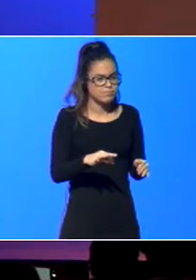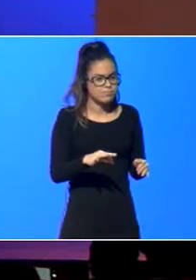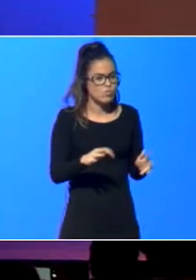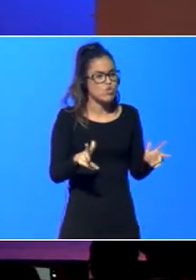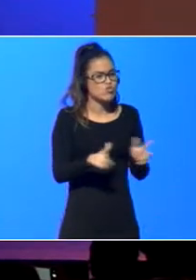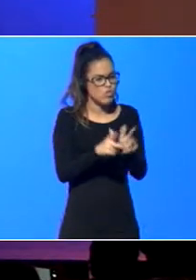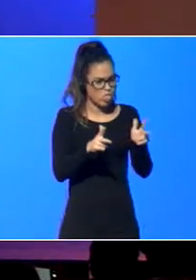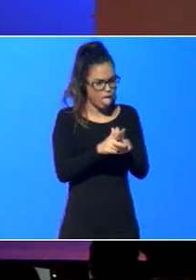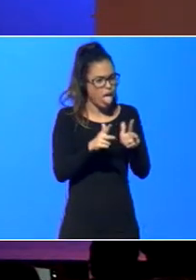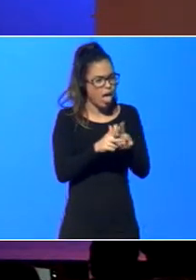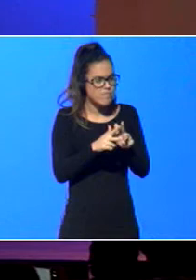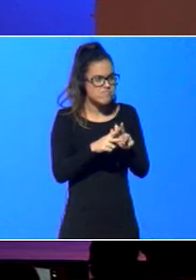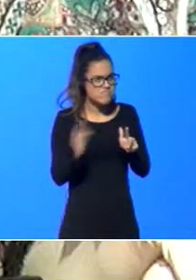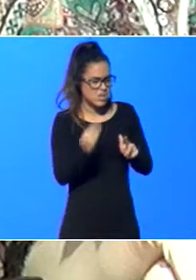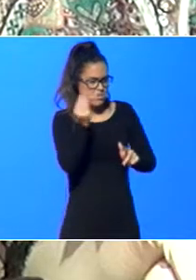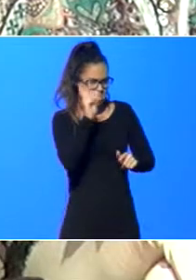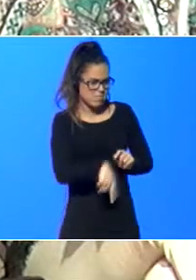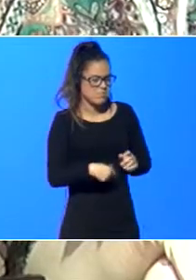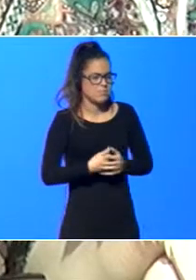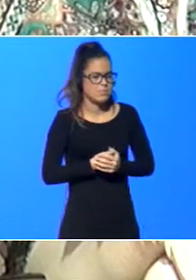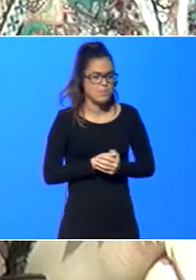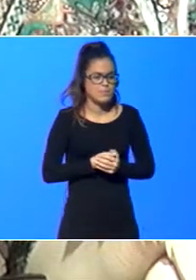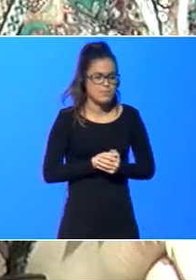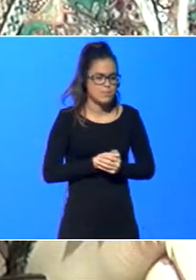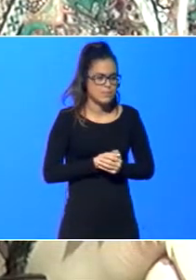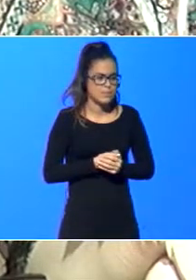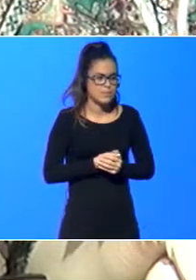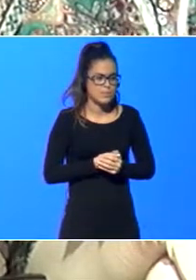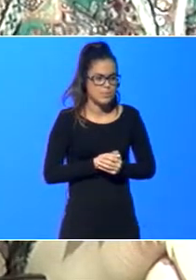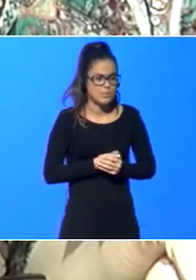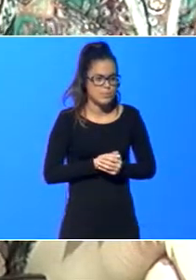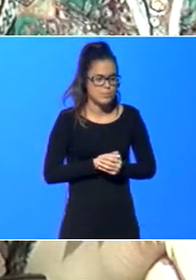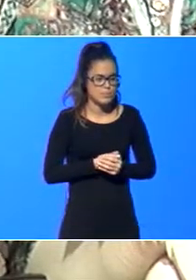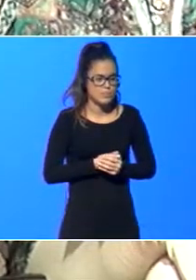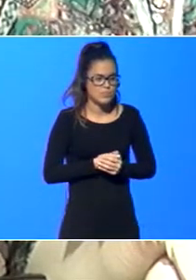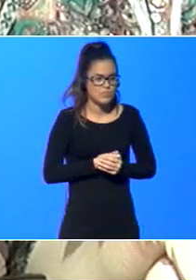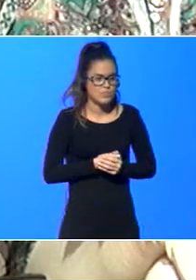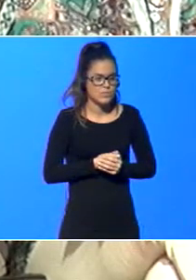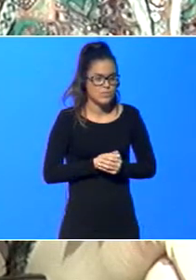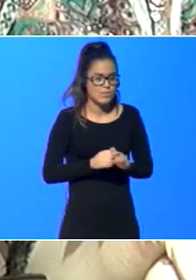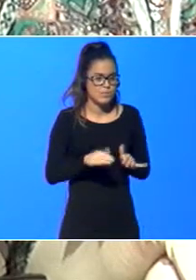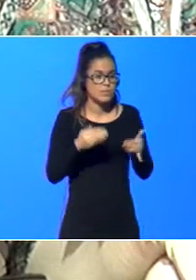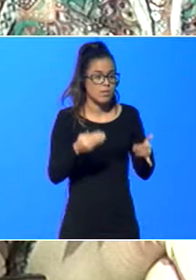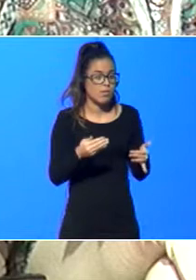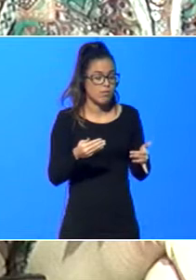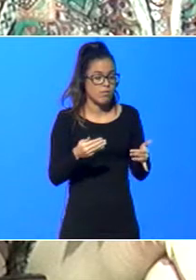dau. Ez? Eta hortik be etorriko dira igual esparru